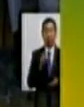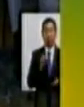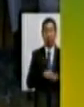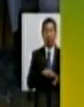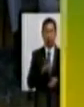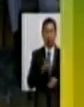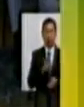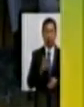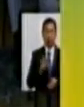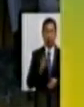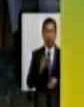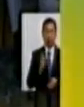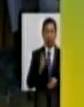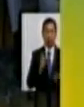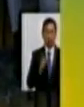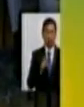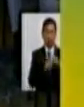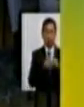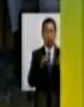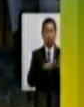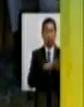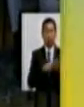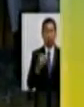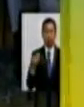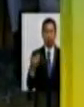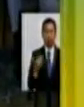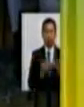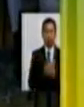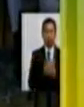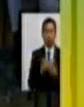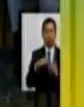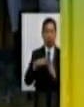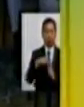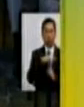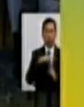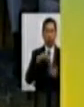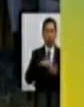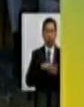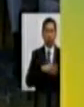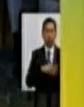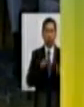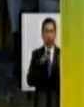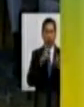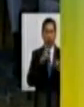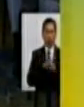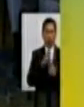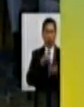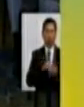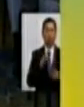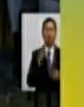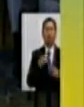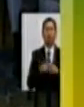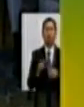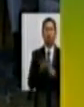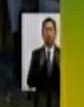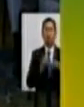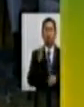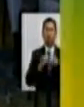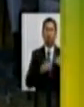del Tratado de 1904 y ha demostrado al mundo entero tres